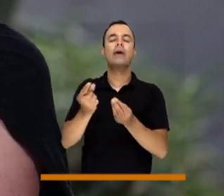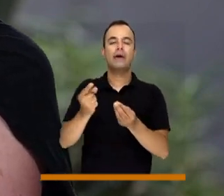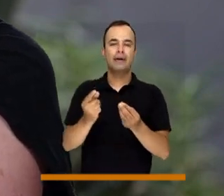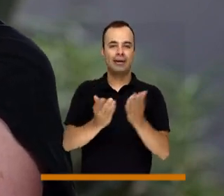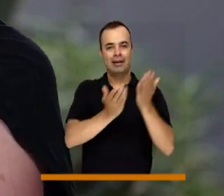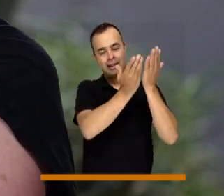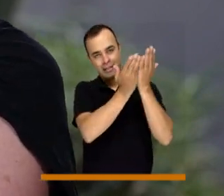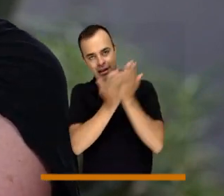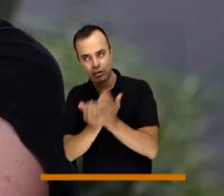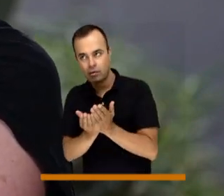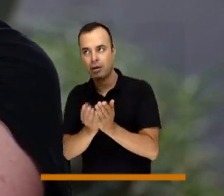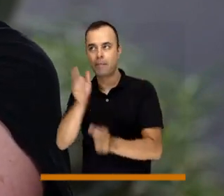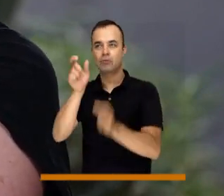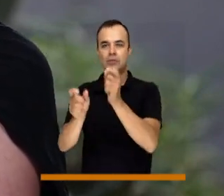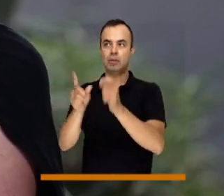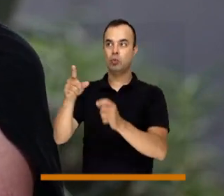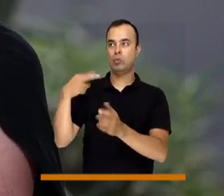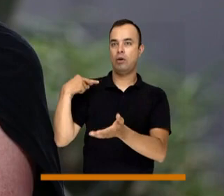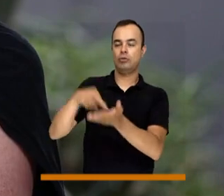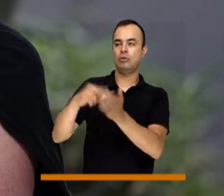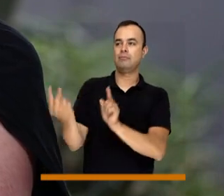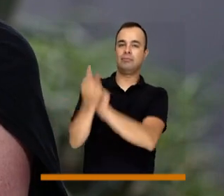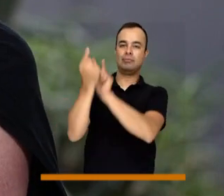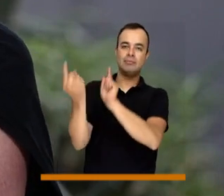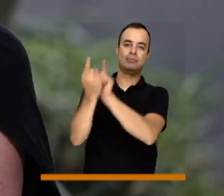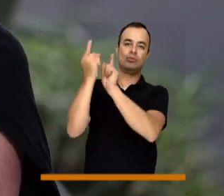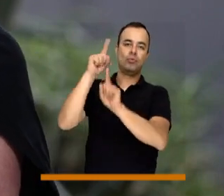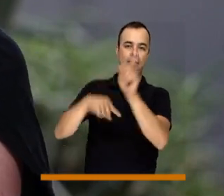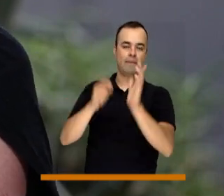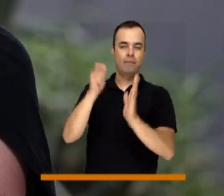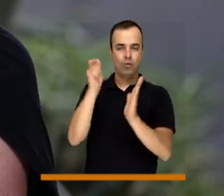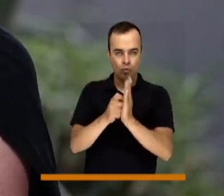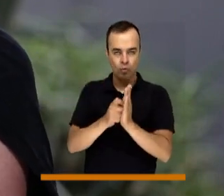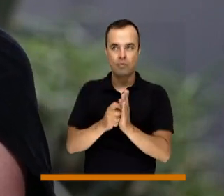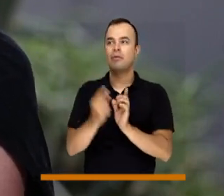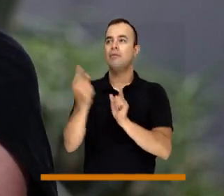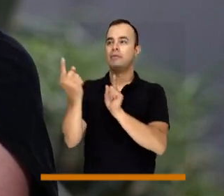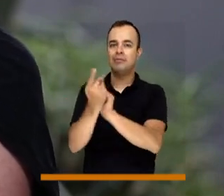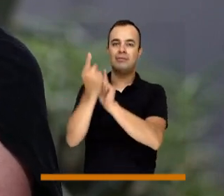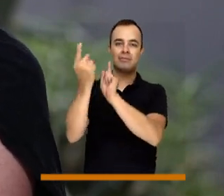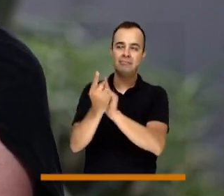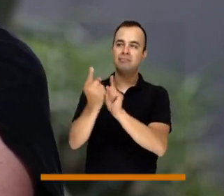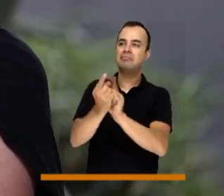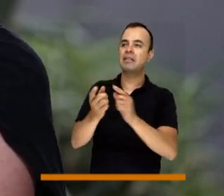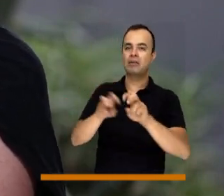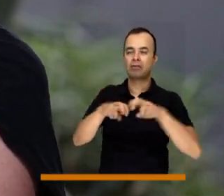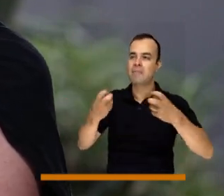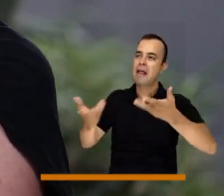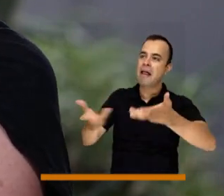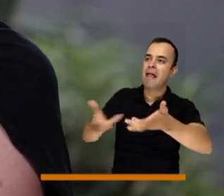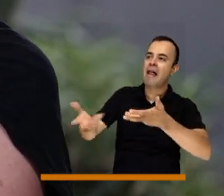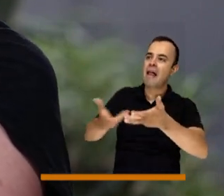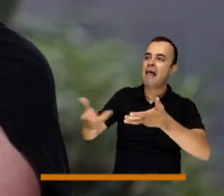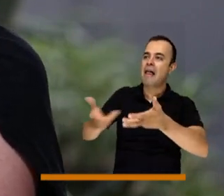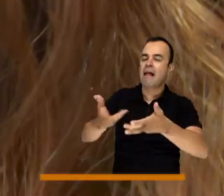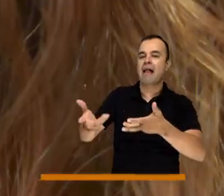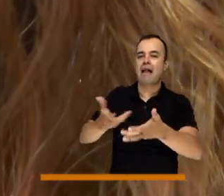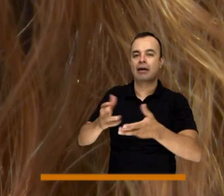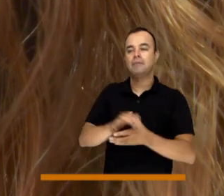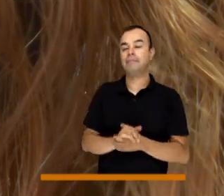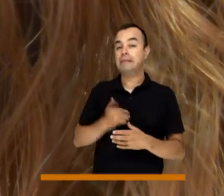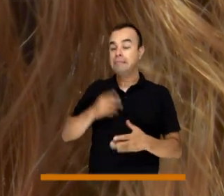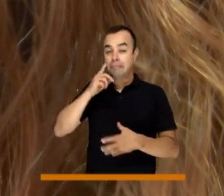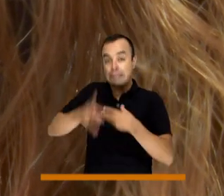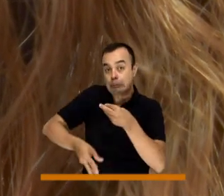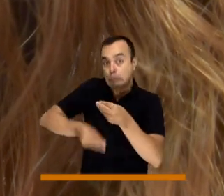de literatura y encuentros con escritores. Cada mes en Ratón tenemos un escritor con el que se conversa sobre su obra.